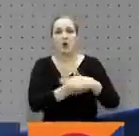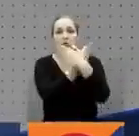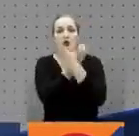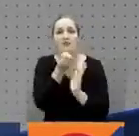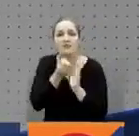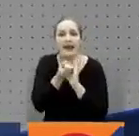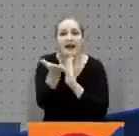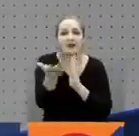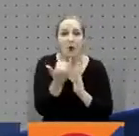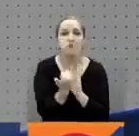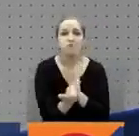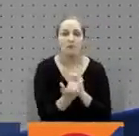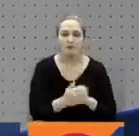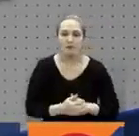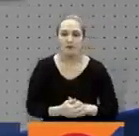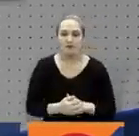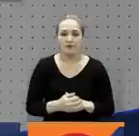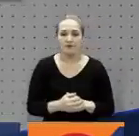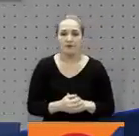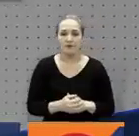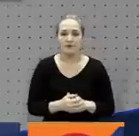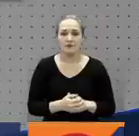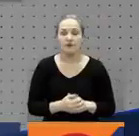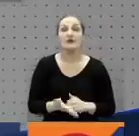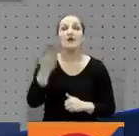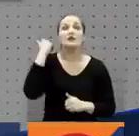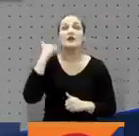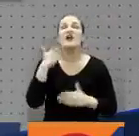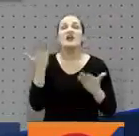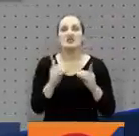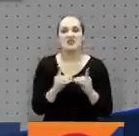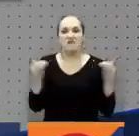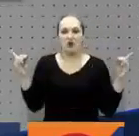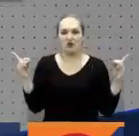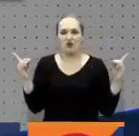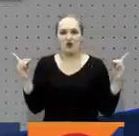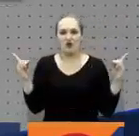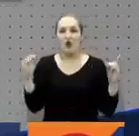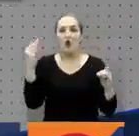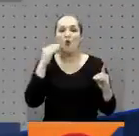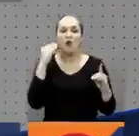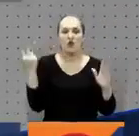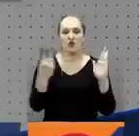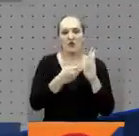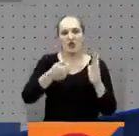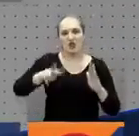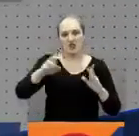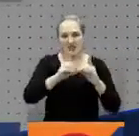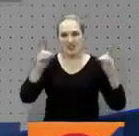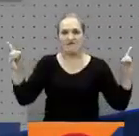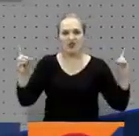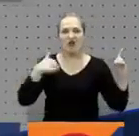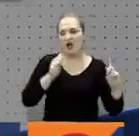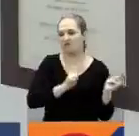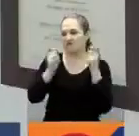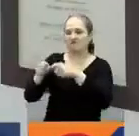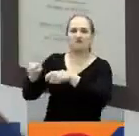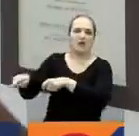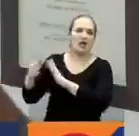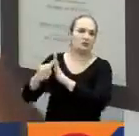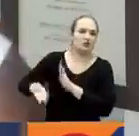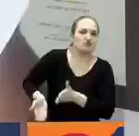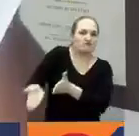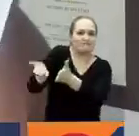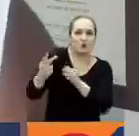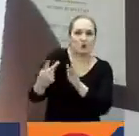renta finalmente como resultado de su divorcio en 2011 esa participación fue cedida a su ex esposo en el año 2012